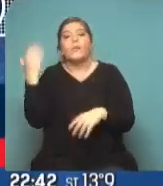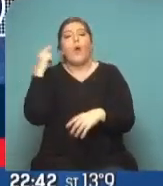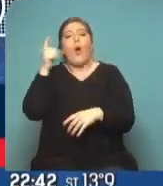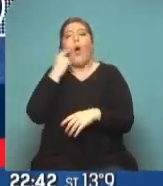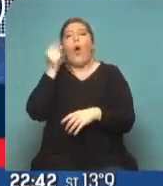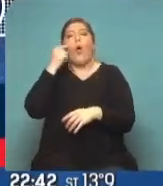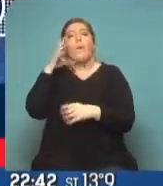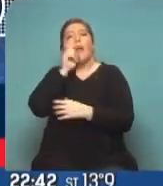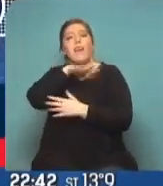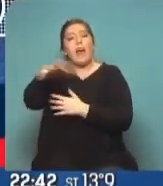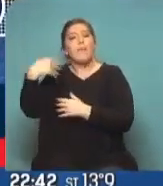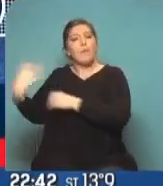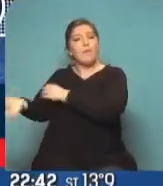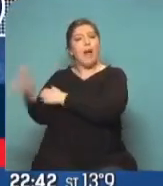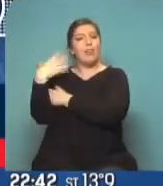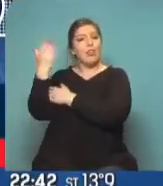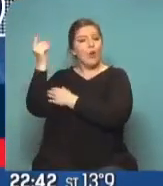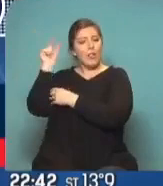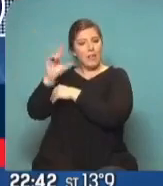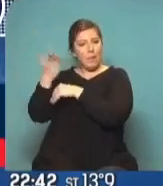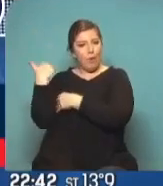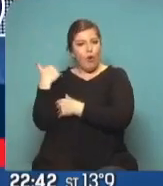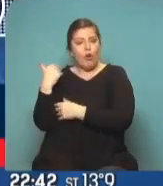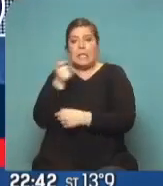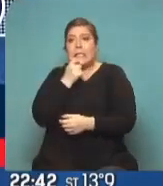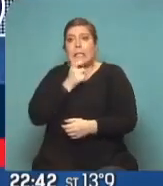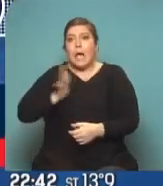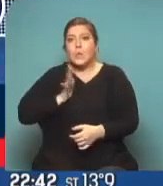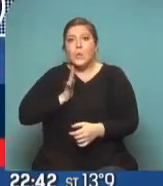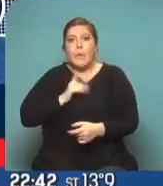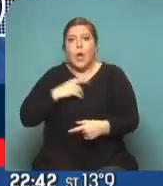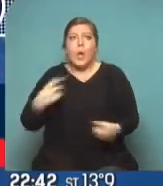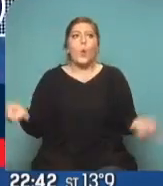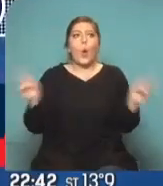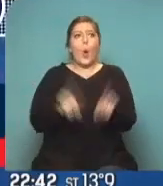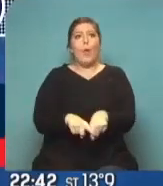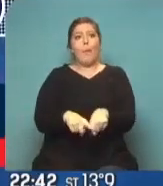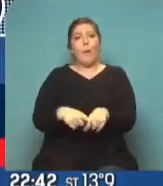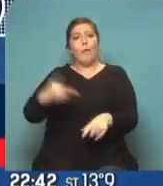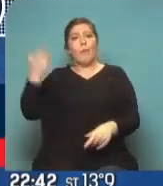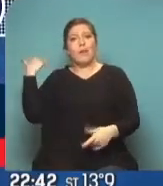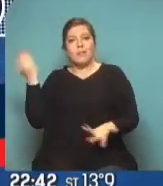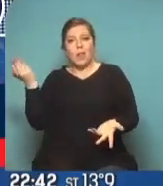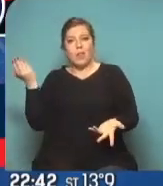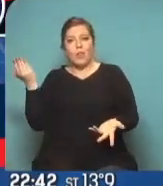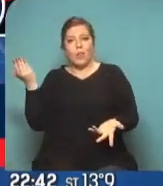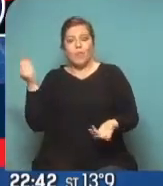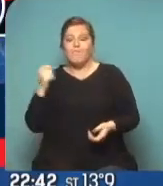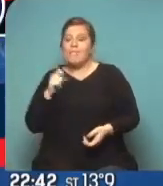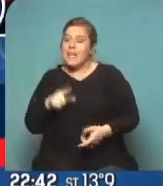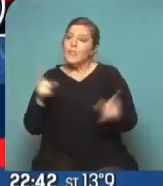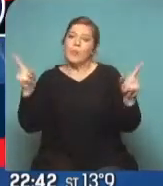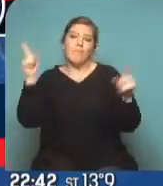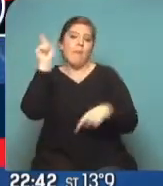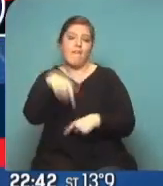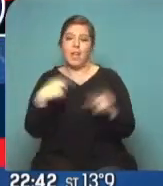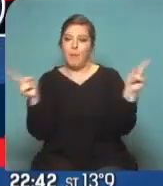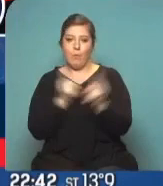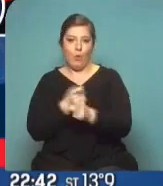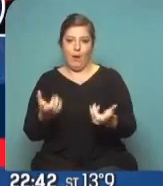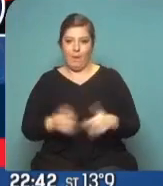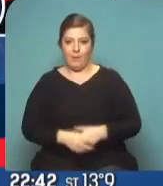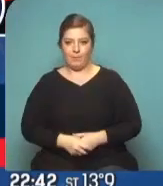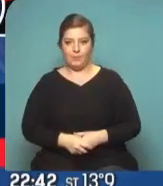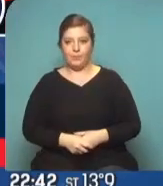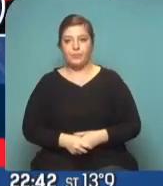mensaje hace algunos días, y si nos asustamos y volvemos para atrás en la mitad del río, y eso va a ser un problema,